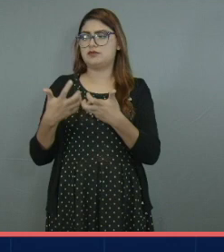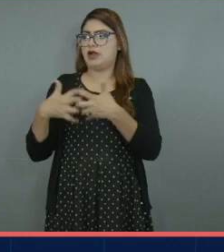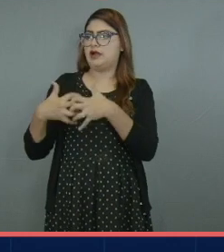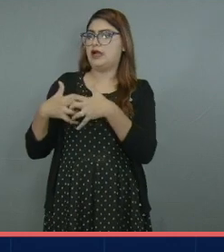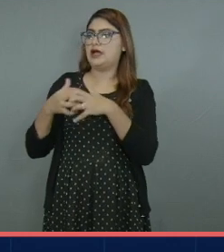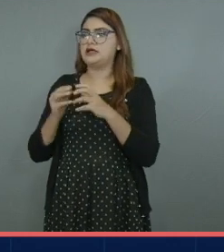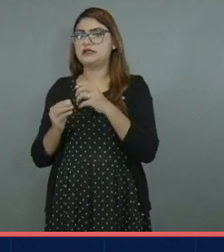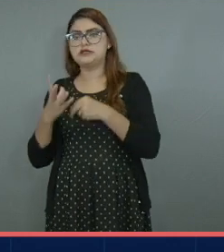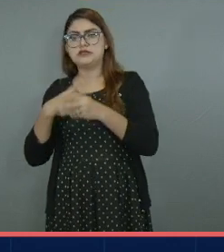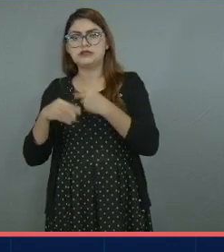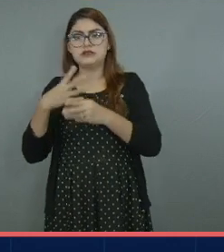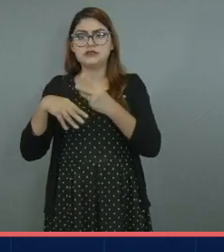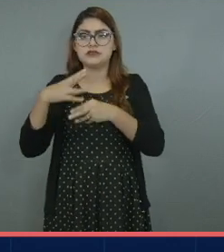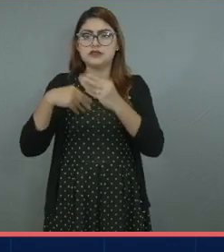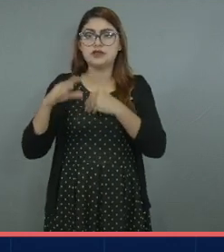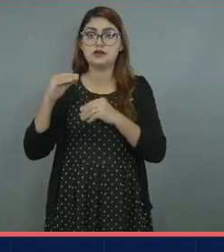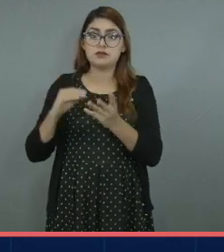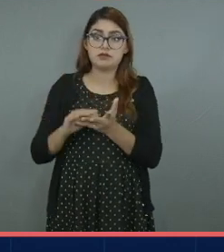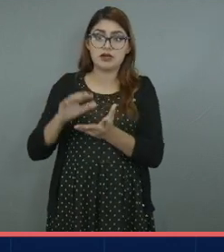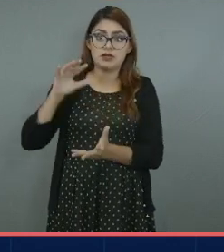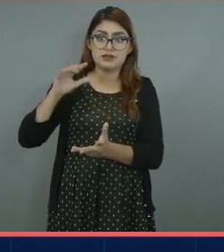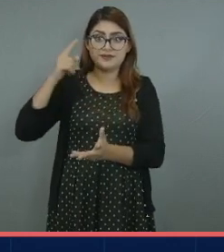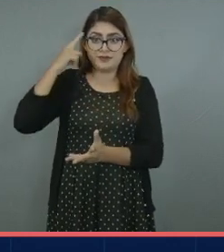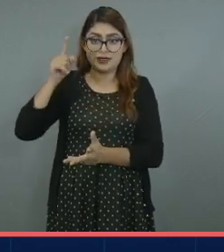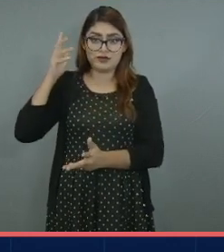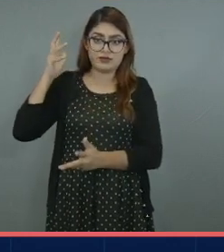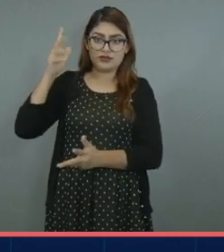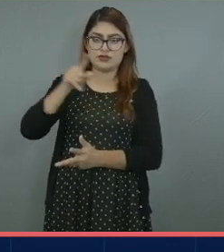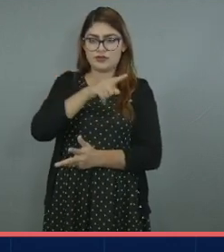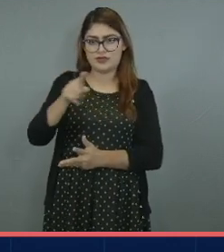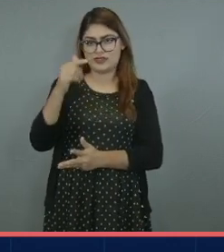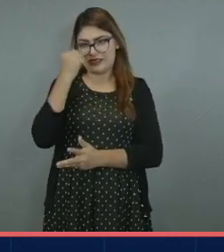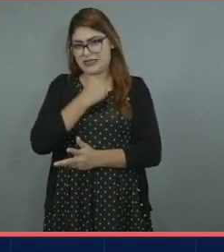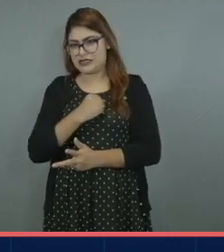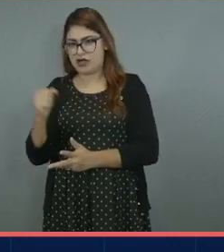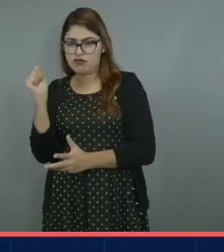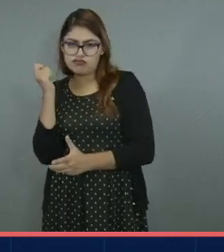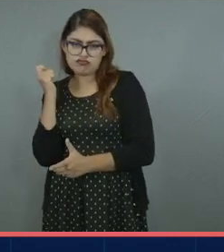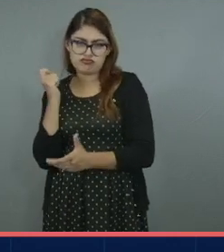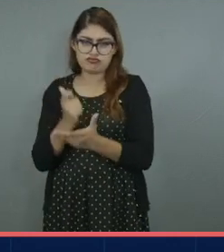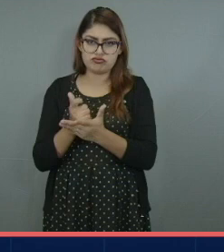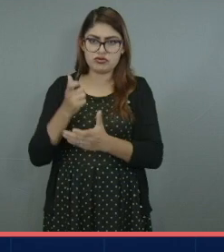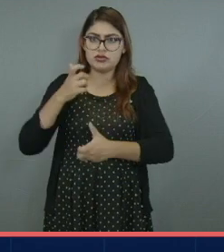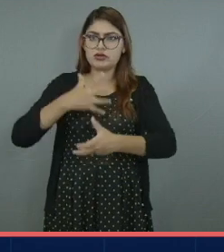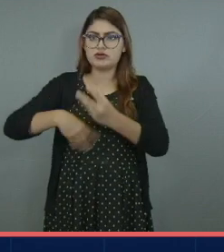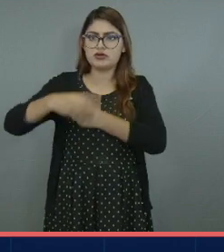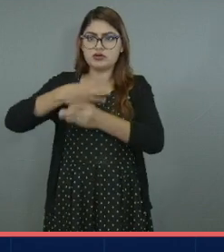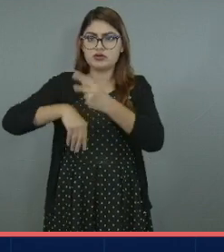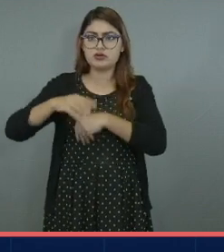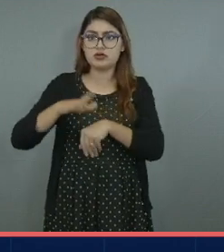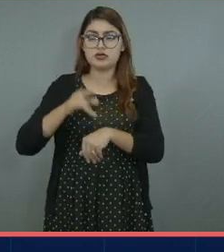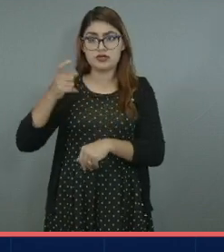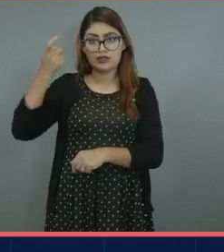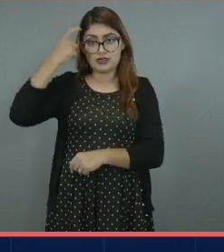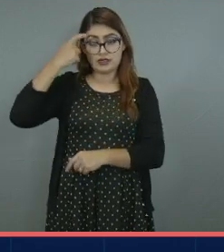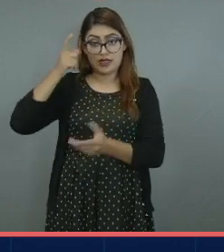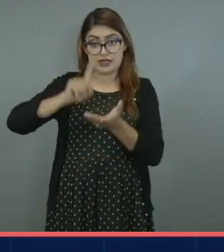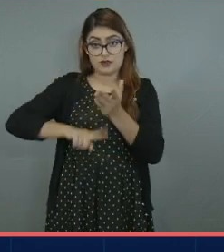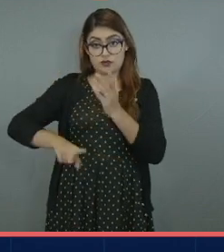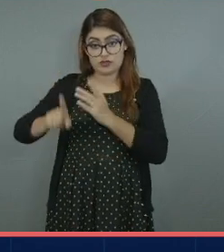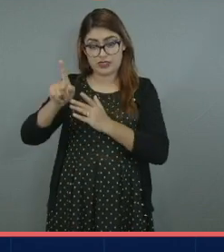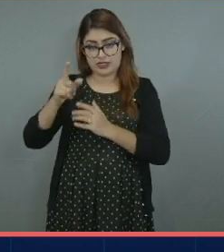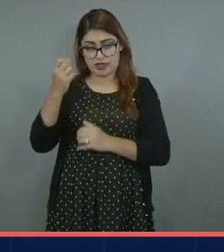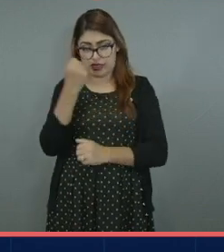cuenta de ahorro para el retiro y a convertirse en grandes inversionistas, porque acuérdense, el chip empresario ya lo tienen puesto y